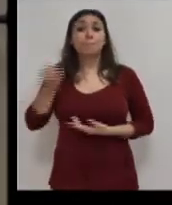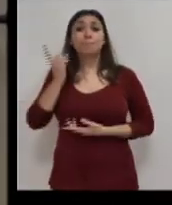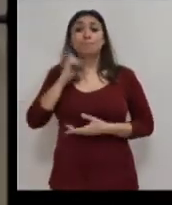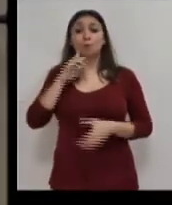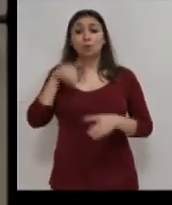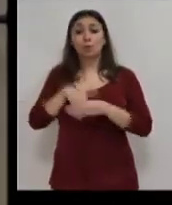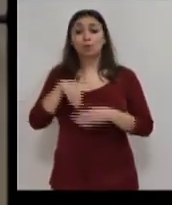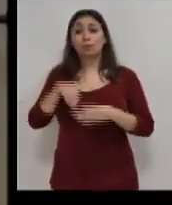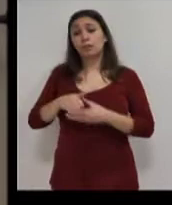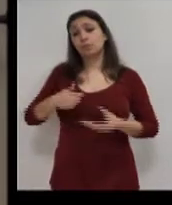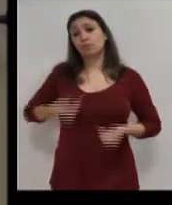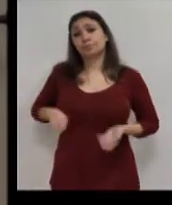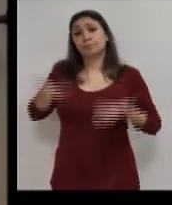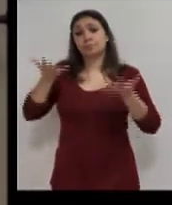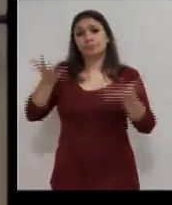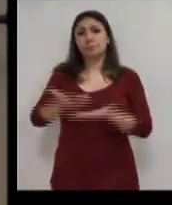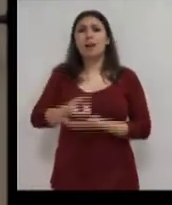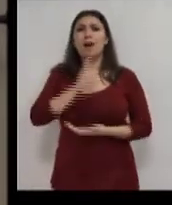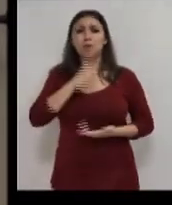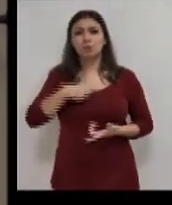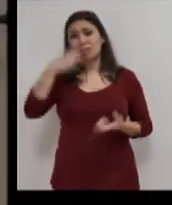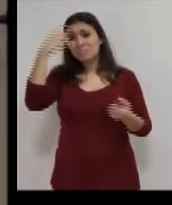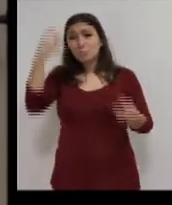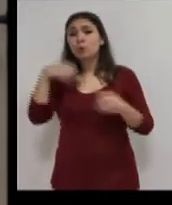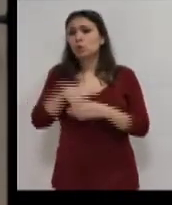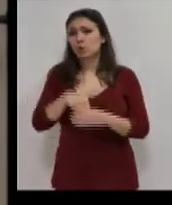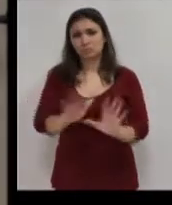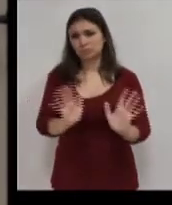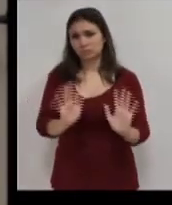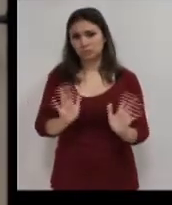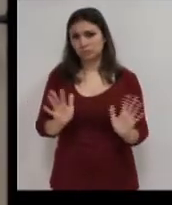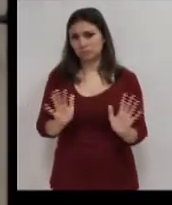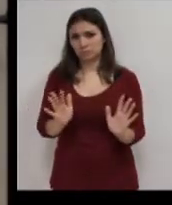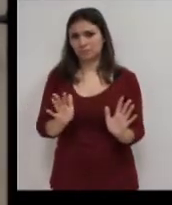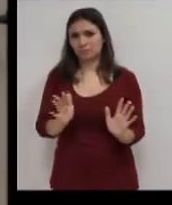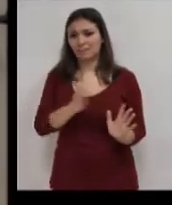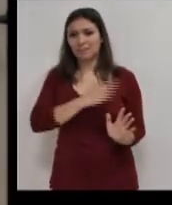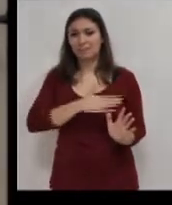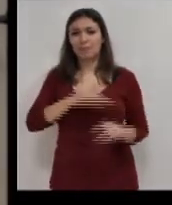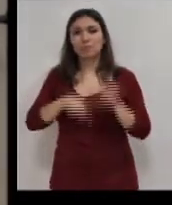como digo, no solo es que los contenidos que nosotros ofrecemos,